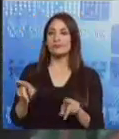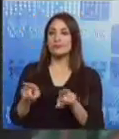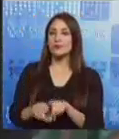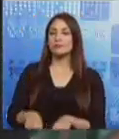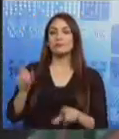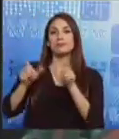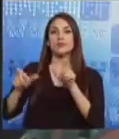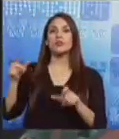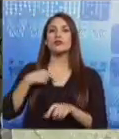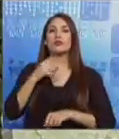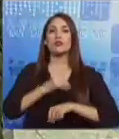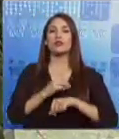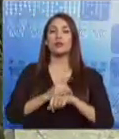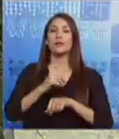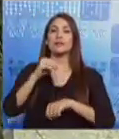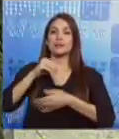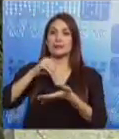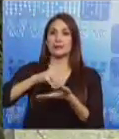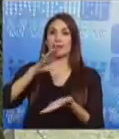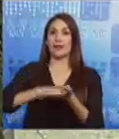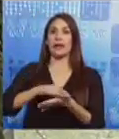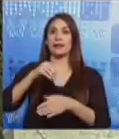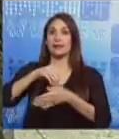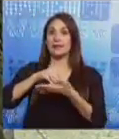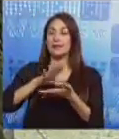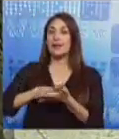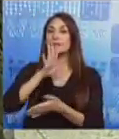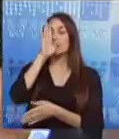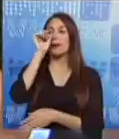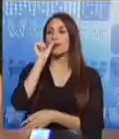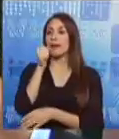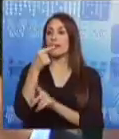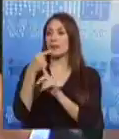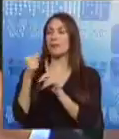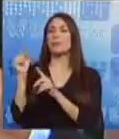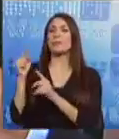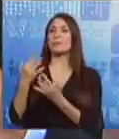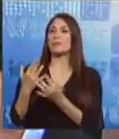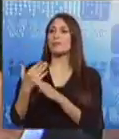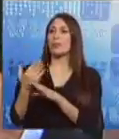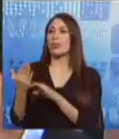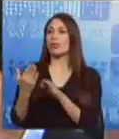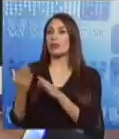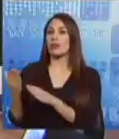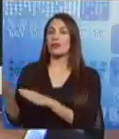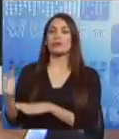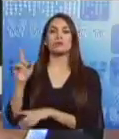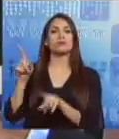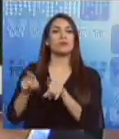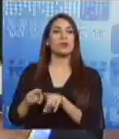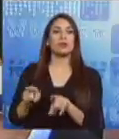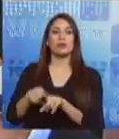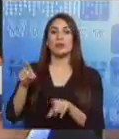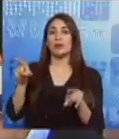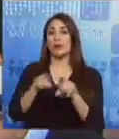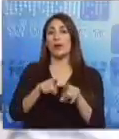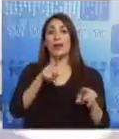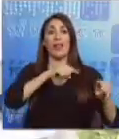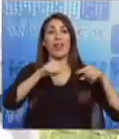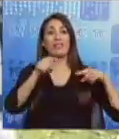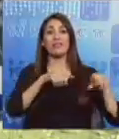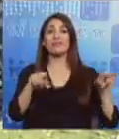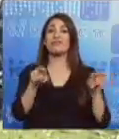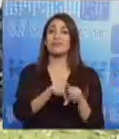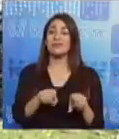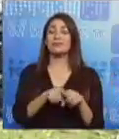impuntualidad en un consultorio donde las citas casi nunca se cumplen por este mal. Sí me molesta, pues así mismo son nuestros jefes, ¿no? A